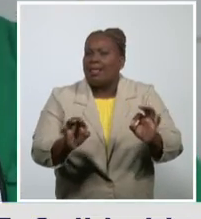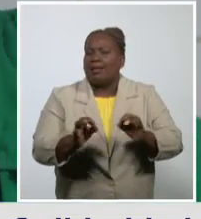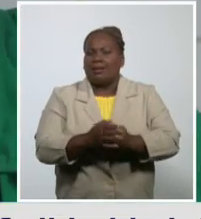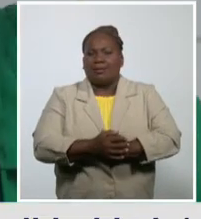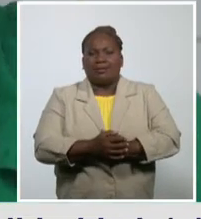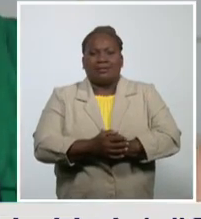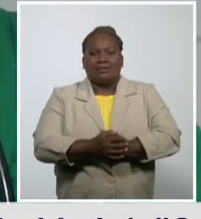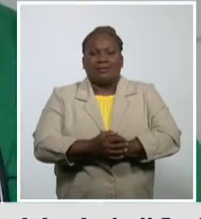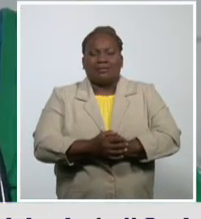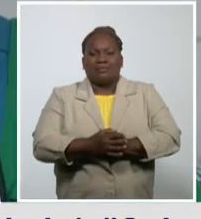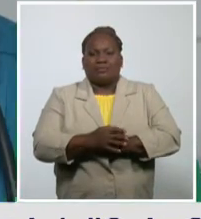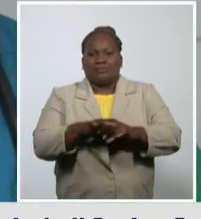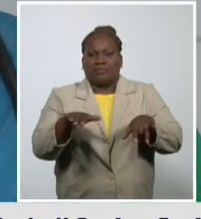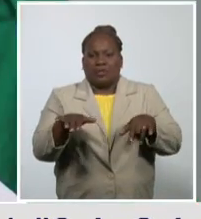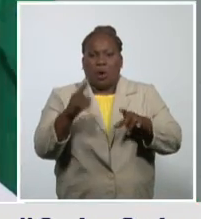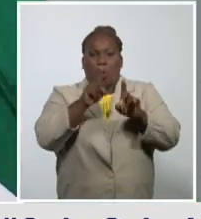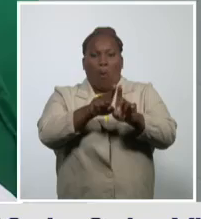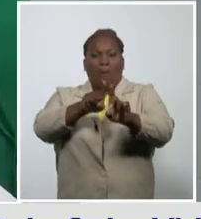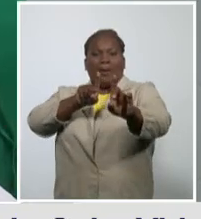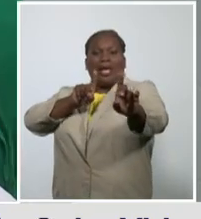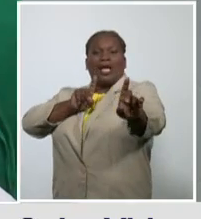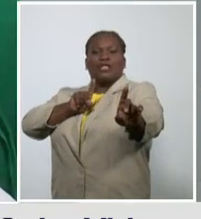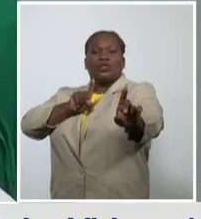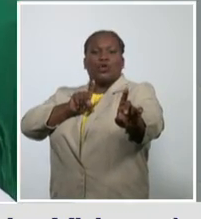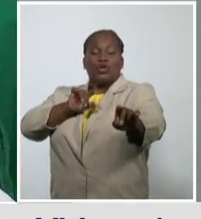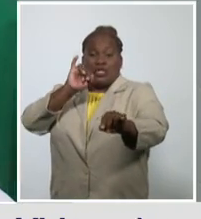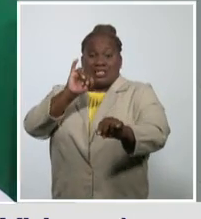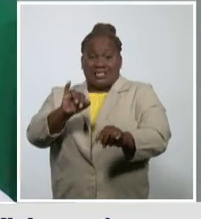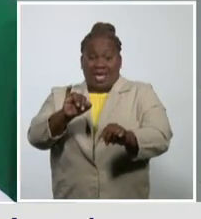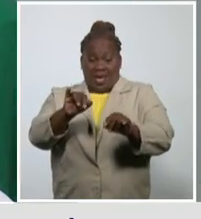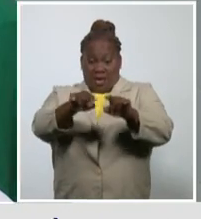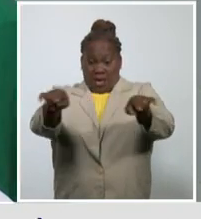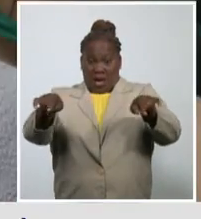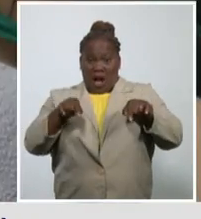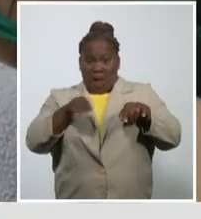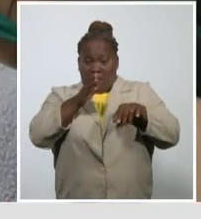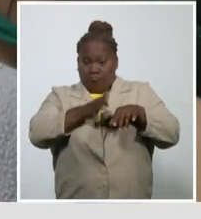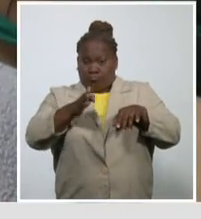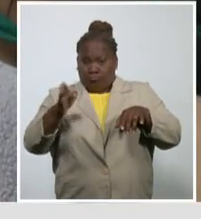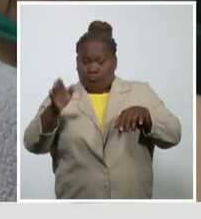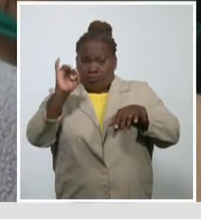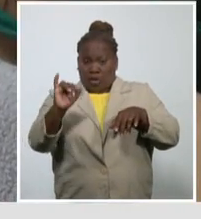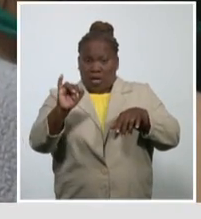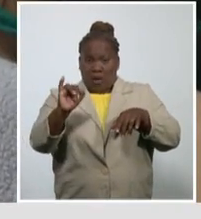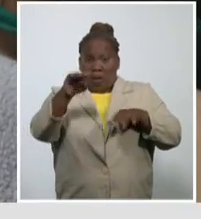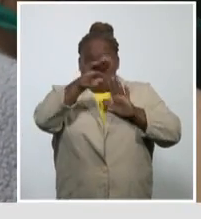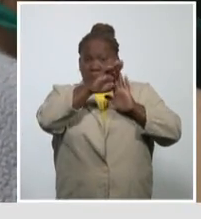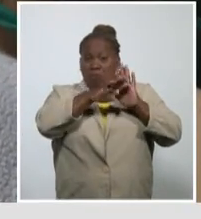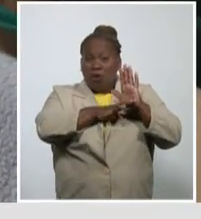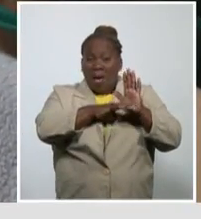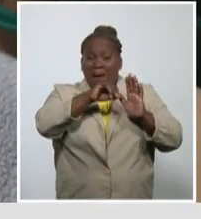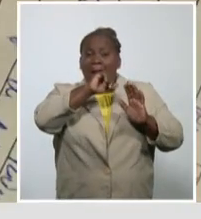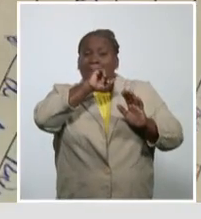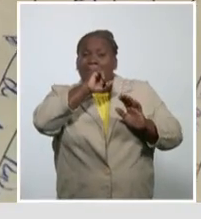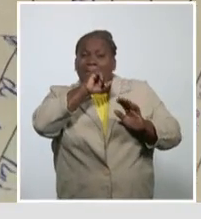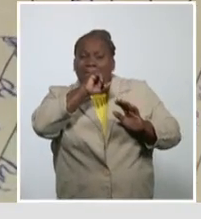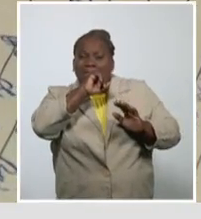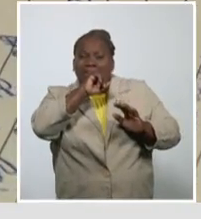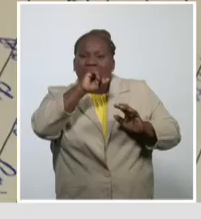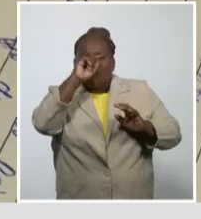están más o menos a 1 metro, son 6 camas nada más. El programa materno-infantil ha continuado